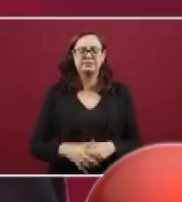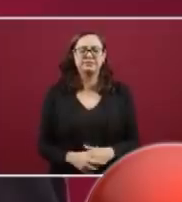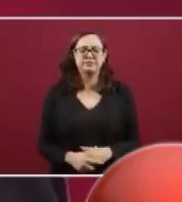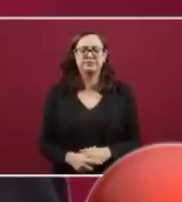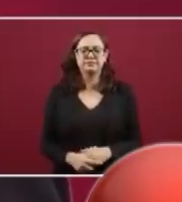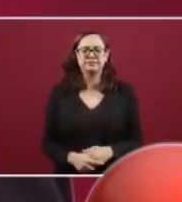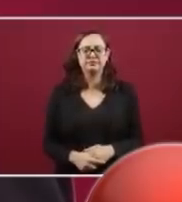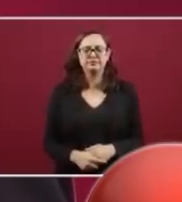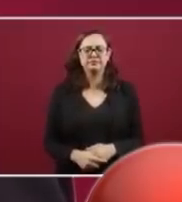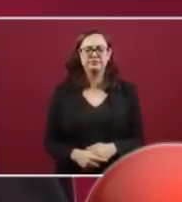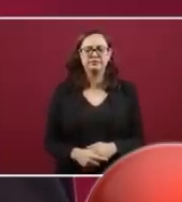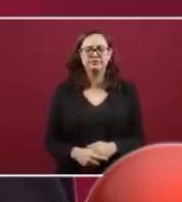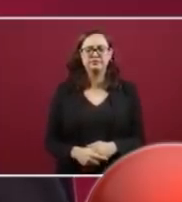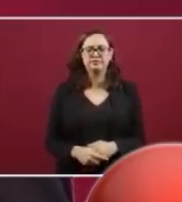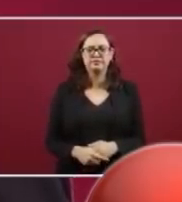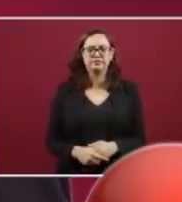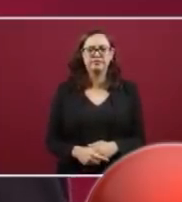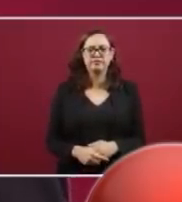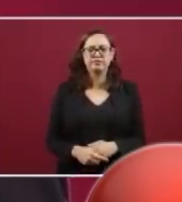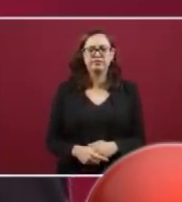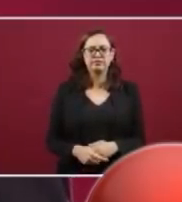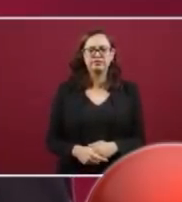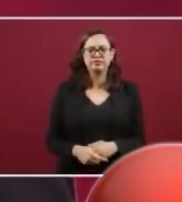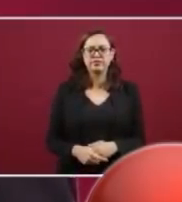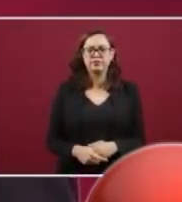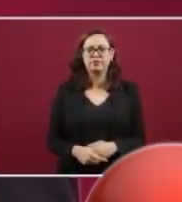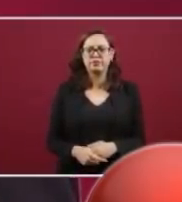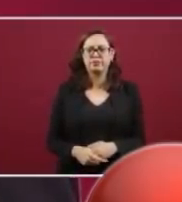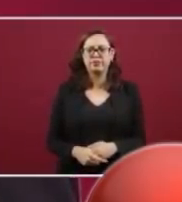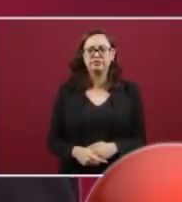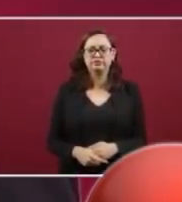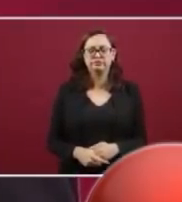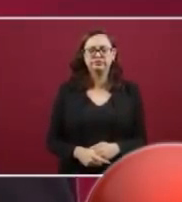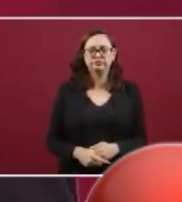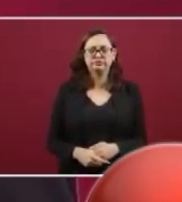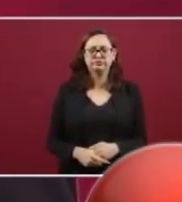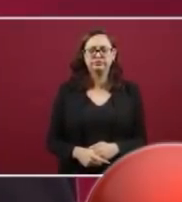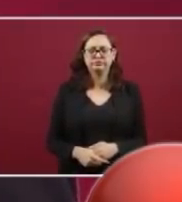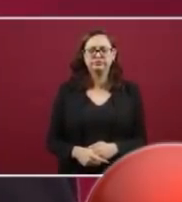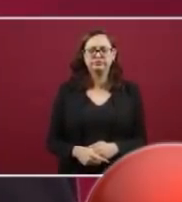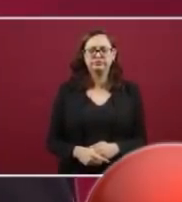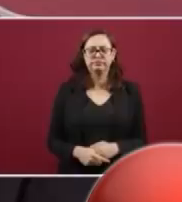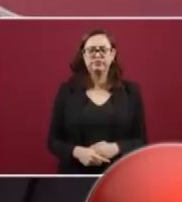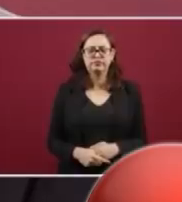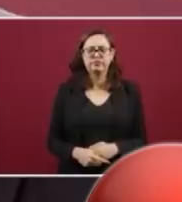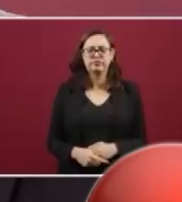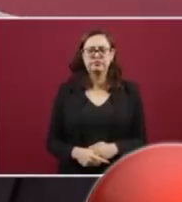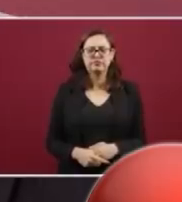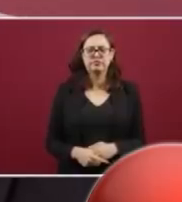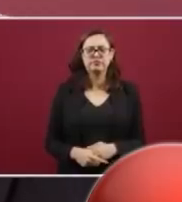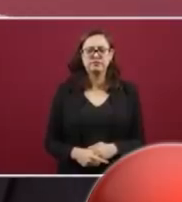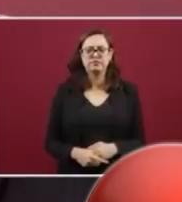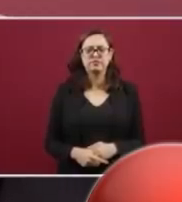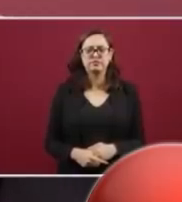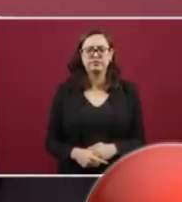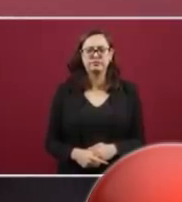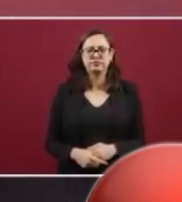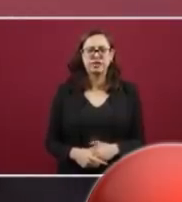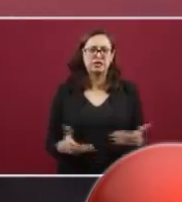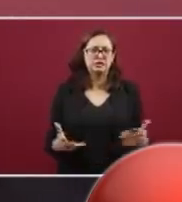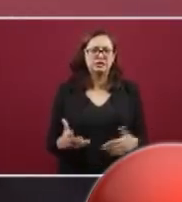los asesinatos de los dirigentes no fueron un